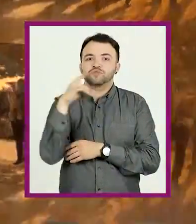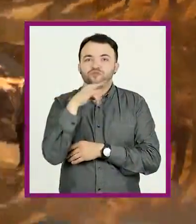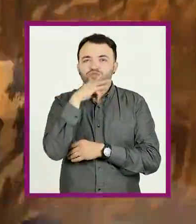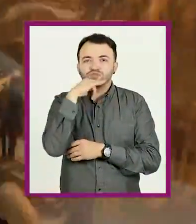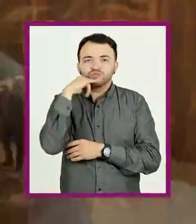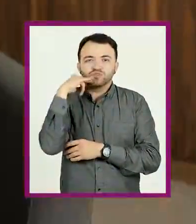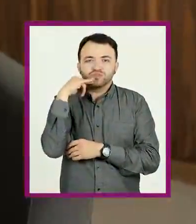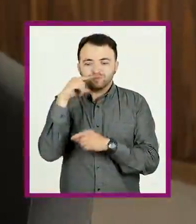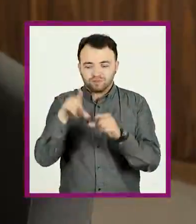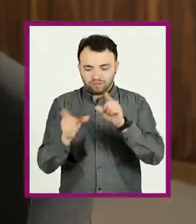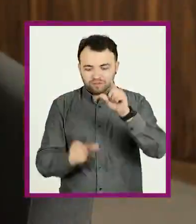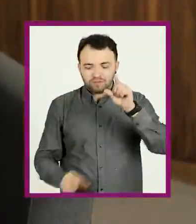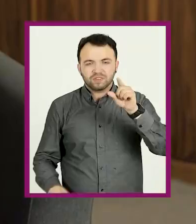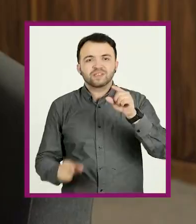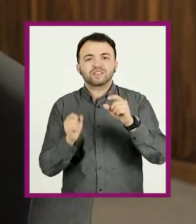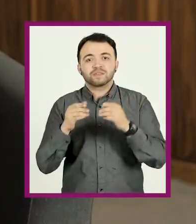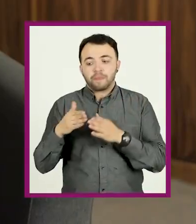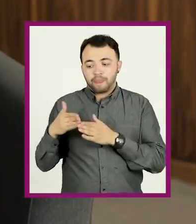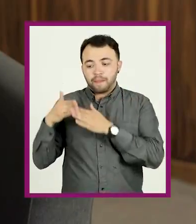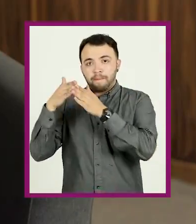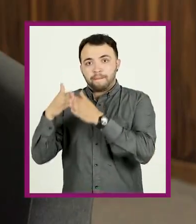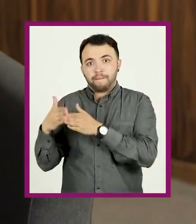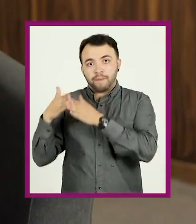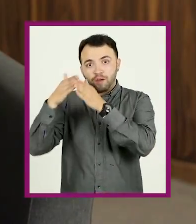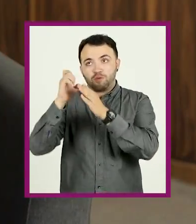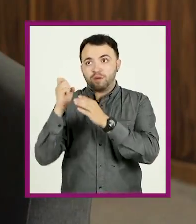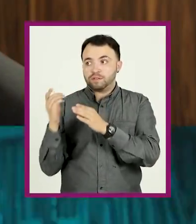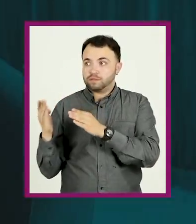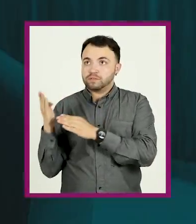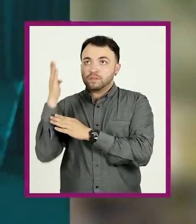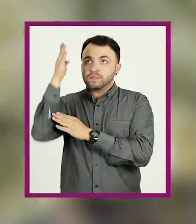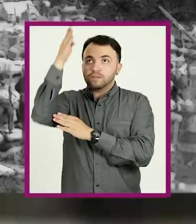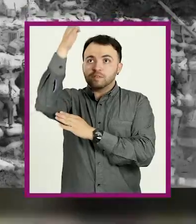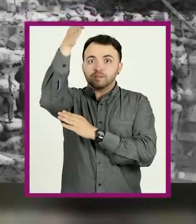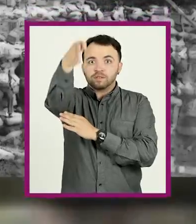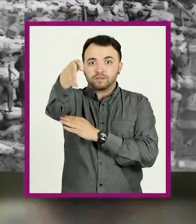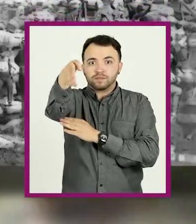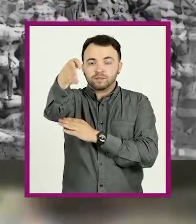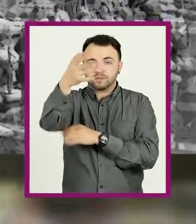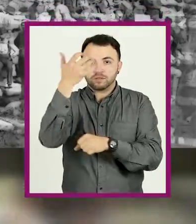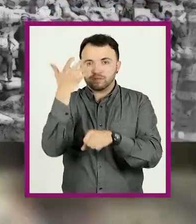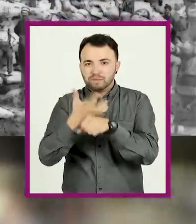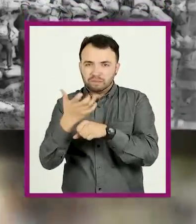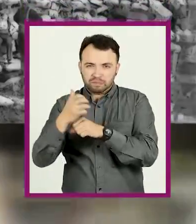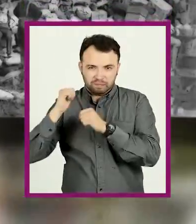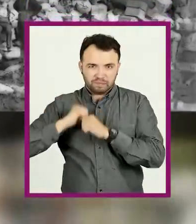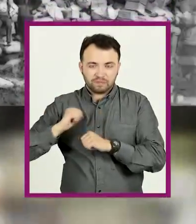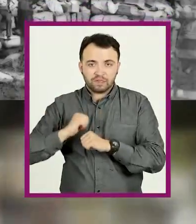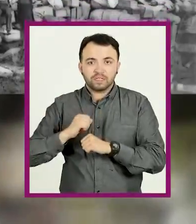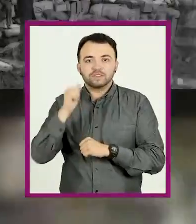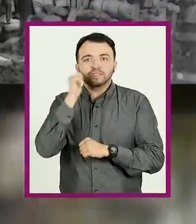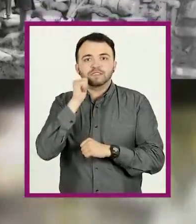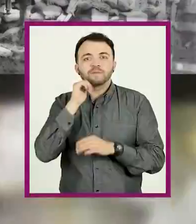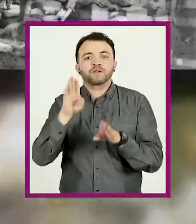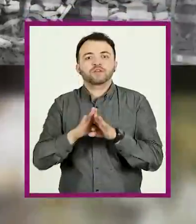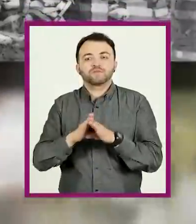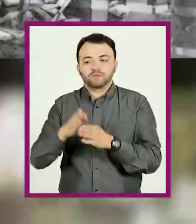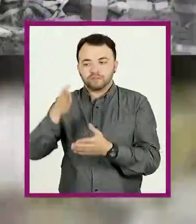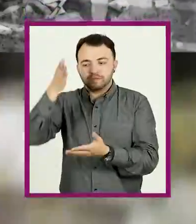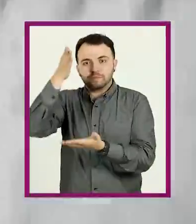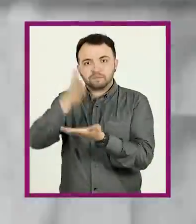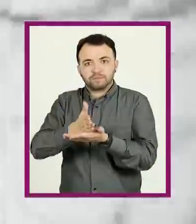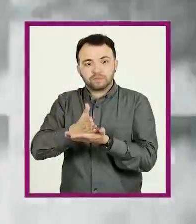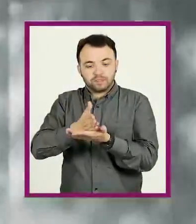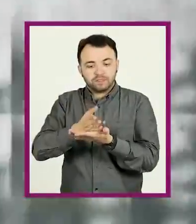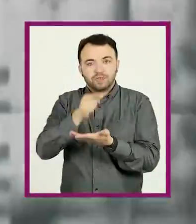decir, de los barcos que iban rumbo a Estados Unidos durante la época de la fiebre de oro, pues paraban en el